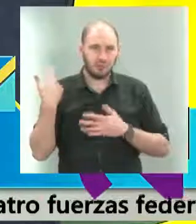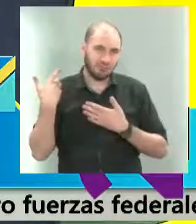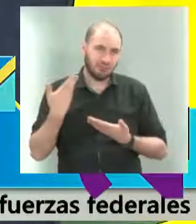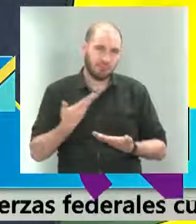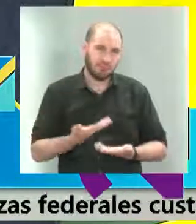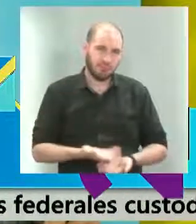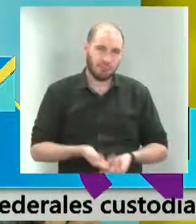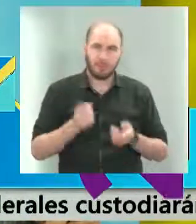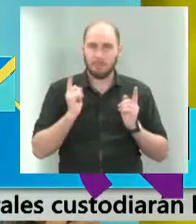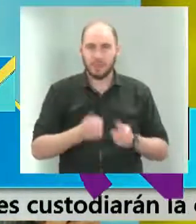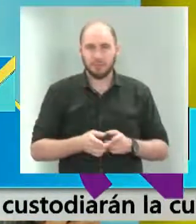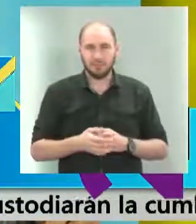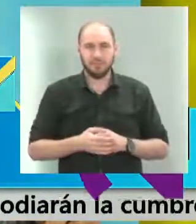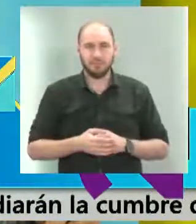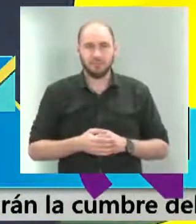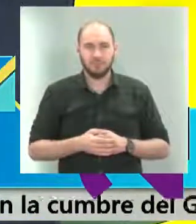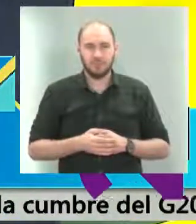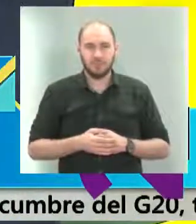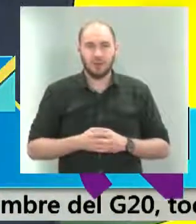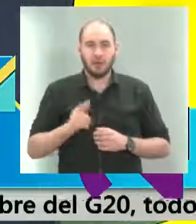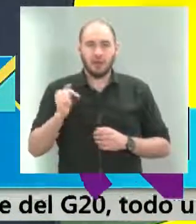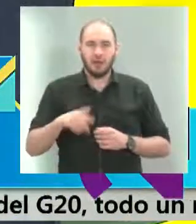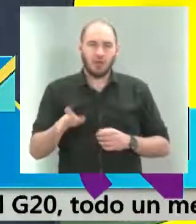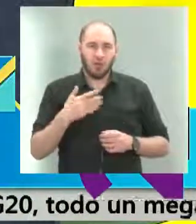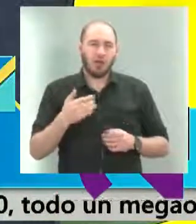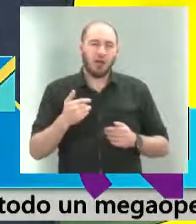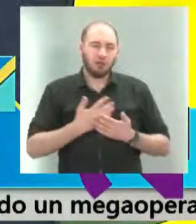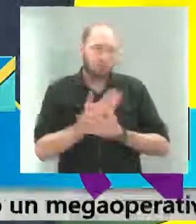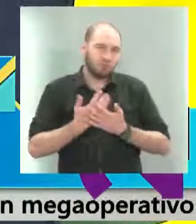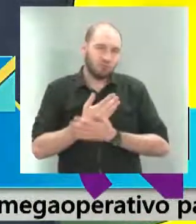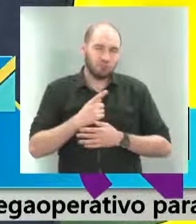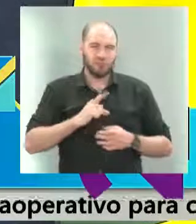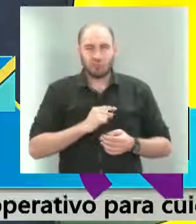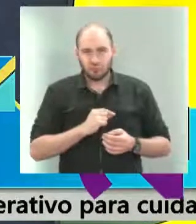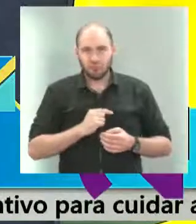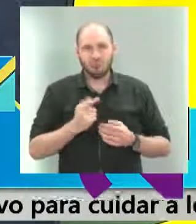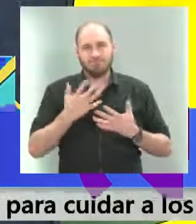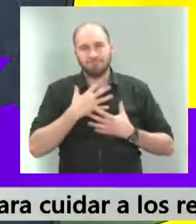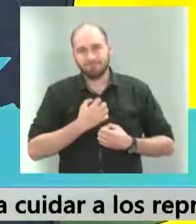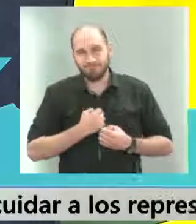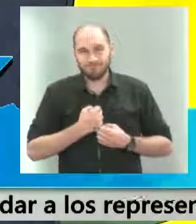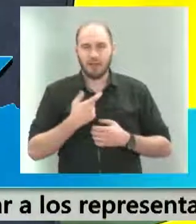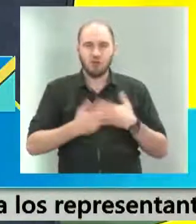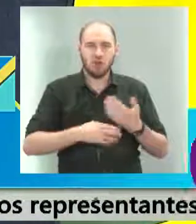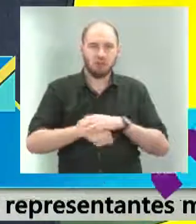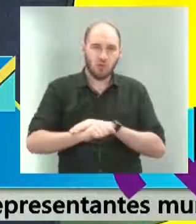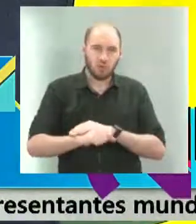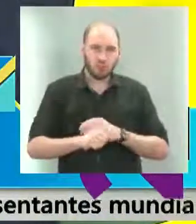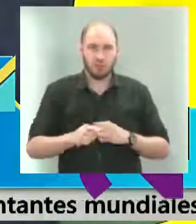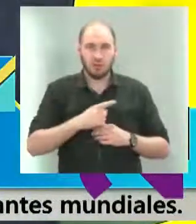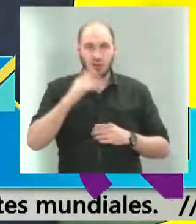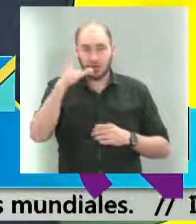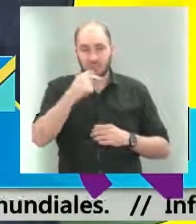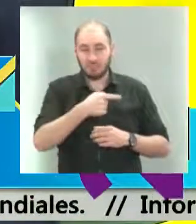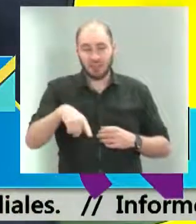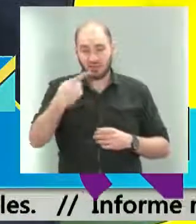arrastrando históricamente, que todos ahora nos golpeamos el pecho, nos hacemos que estamos compungidos, la violencia en el fútbol. Nos vamos a olvidar la semana